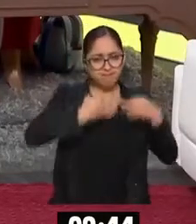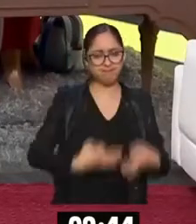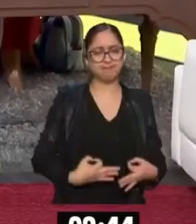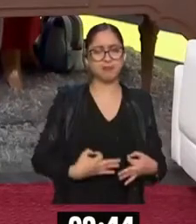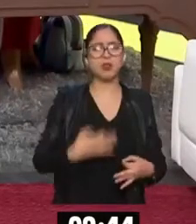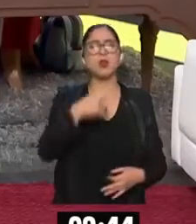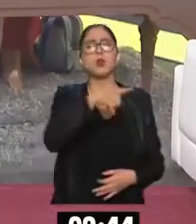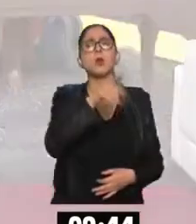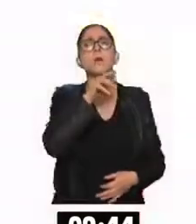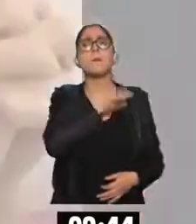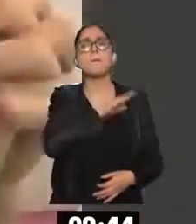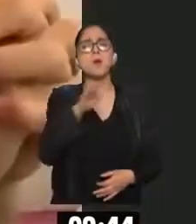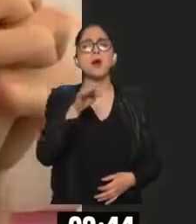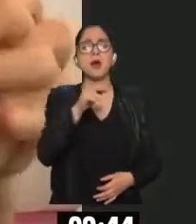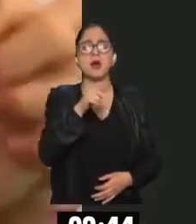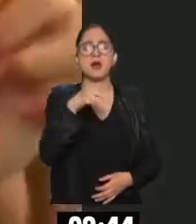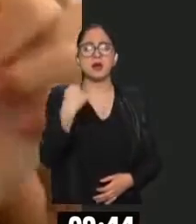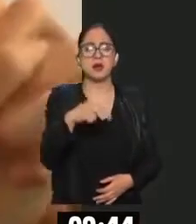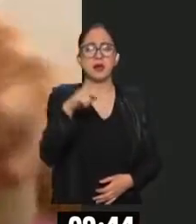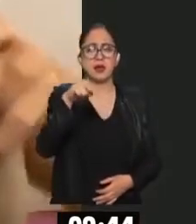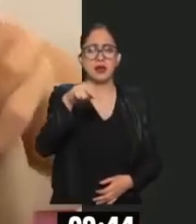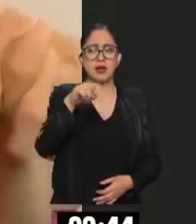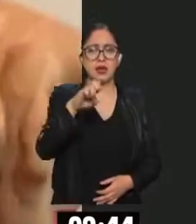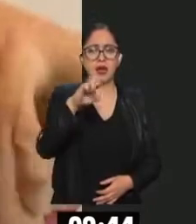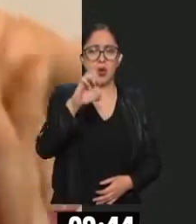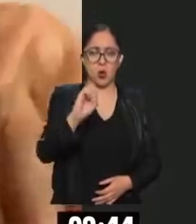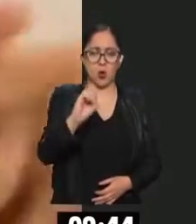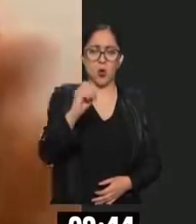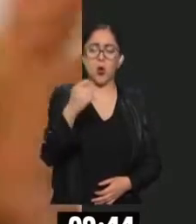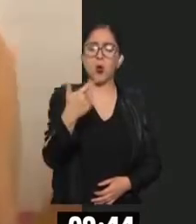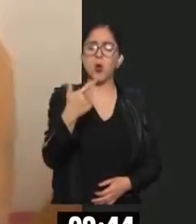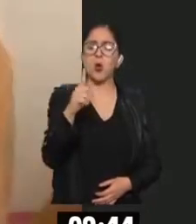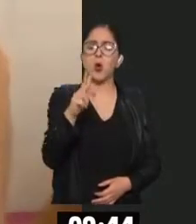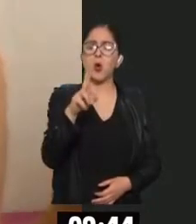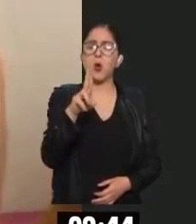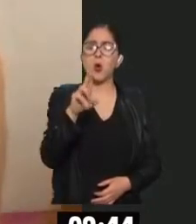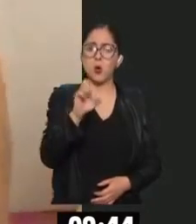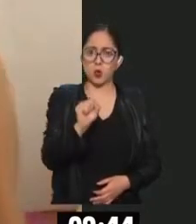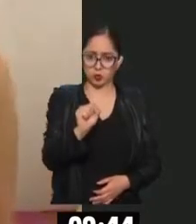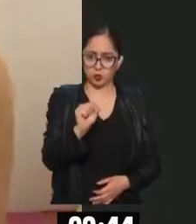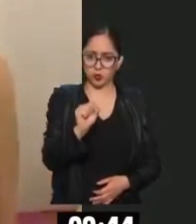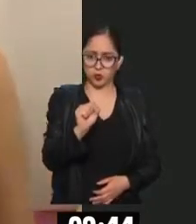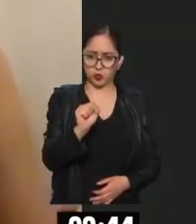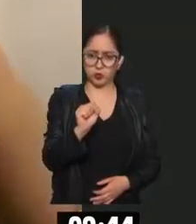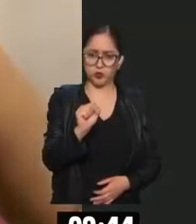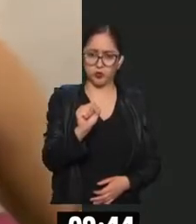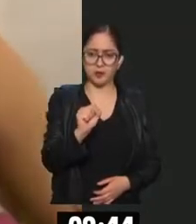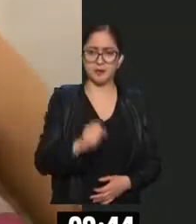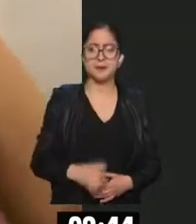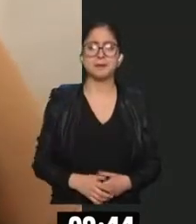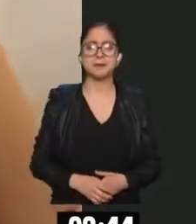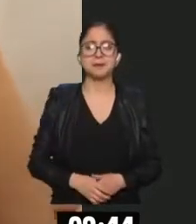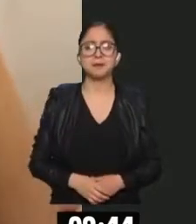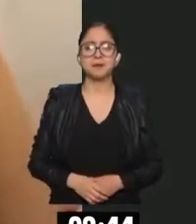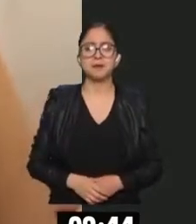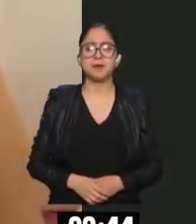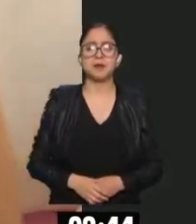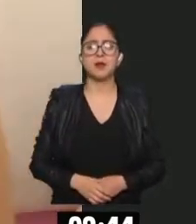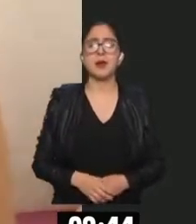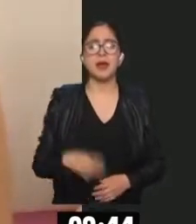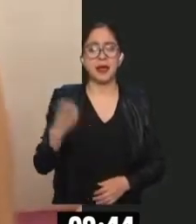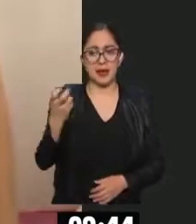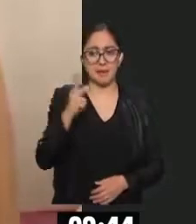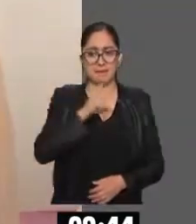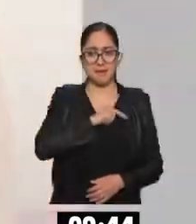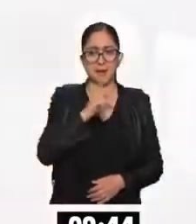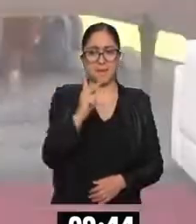que sigan mi podcast, se llama Neogurús. Y básicamente son Neogurús, exacto. Neogurús es mi